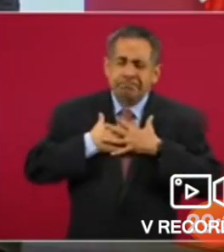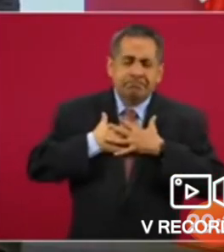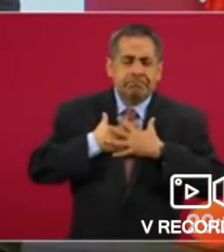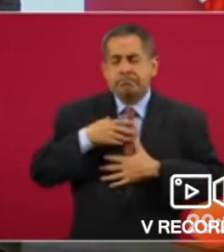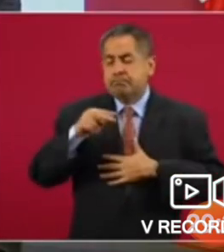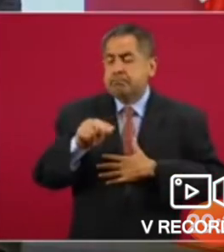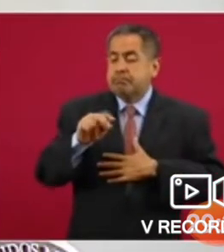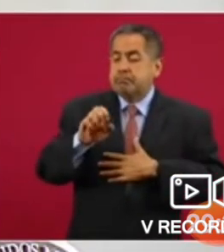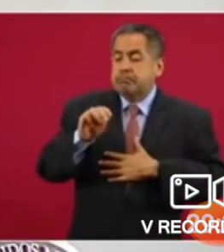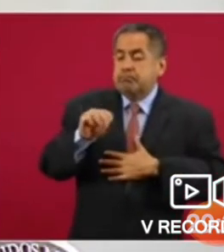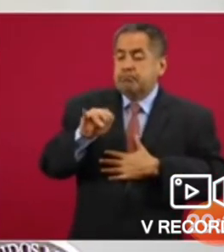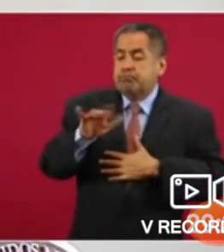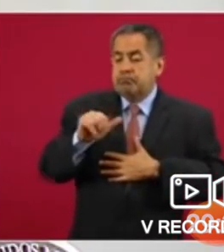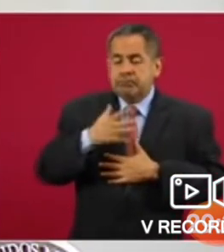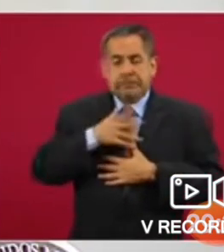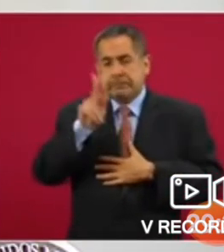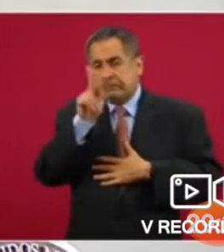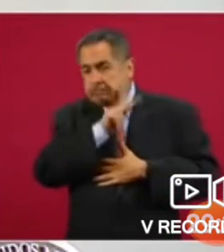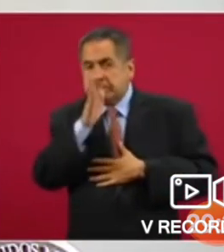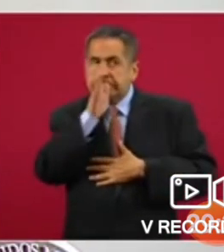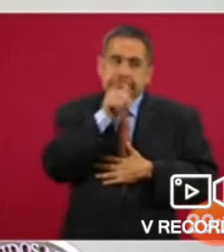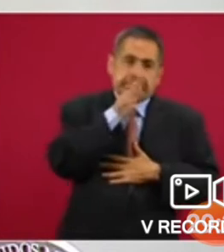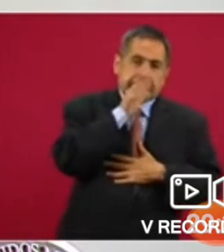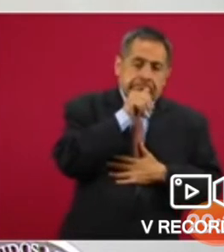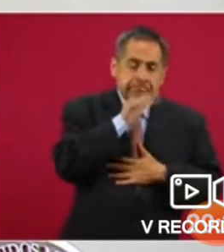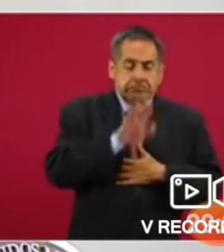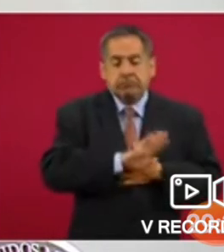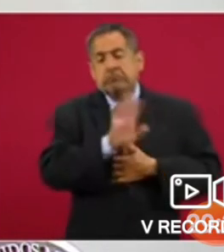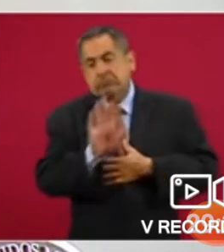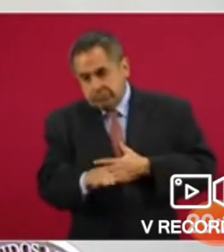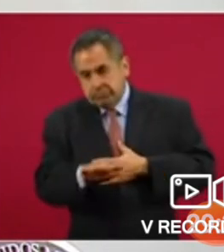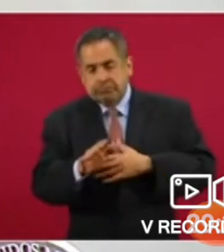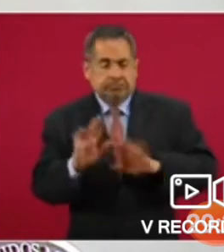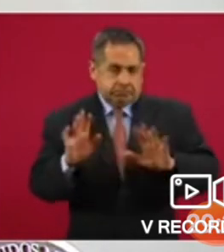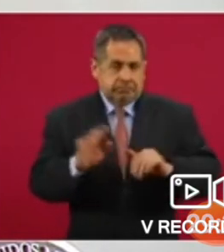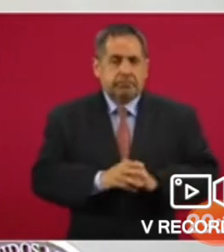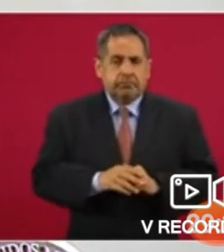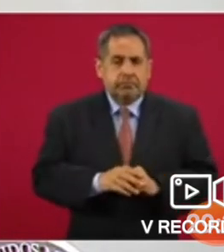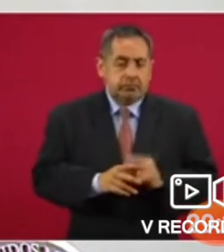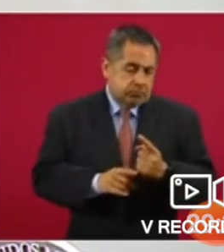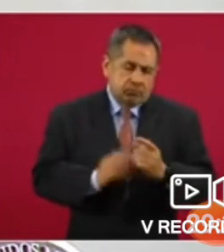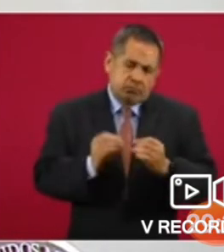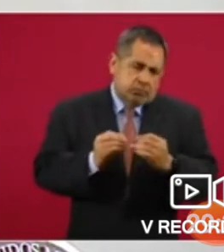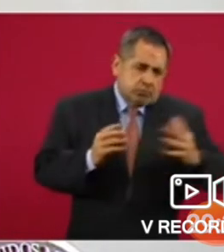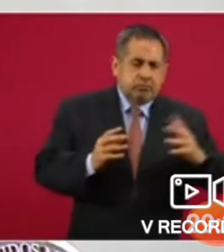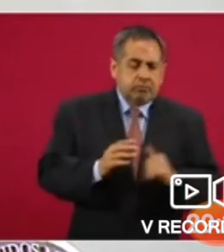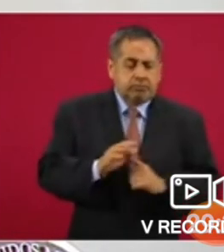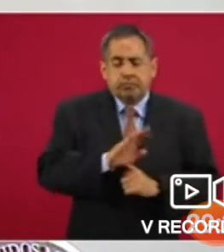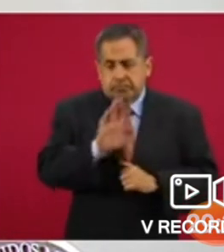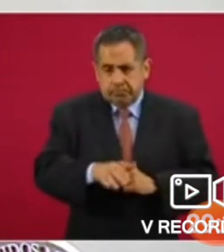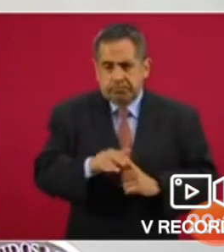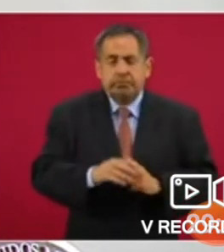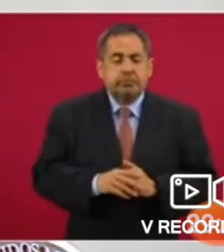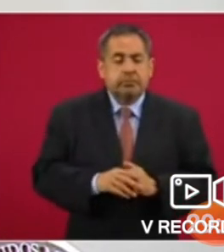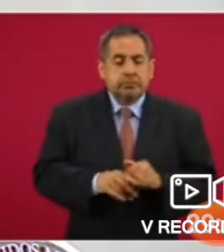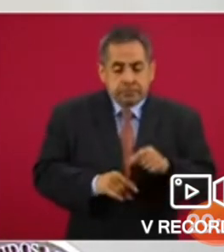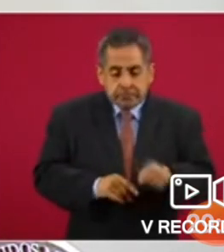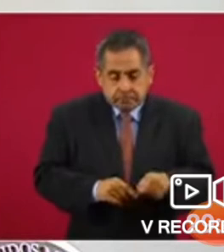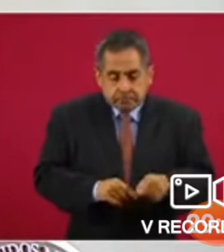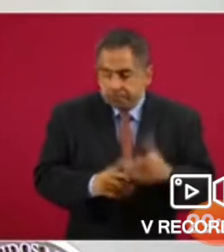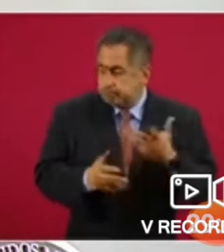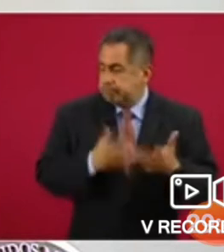grave, con insuficiencia respiratoria y falleció, una o varias. Y no